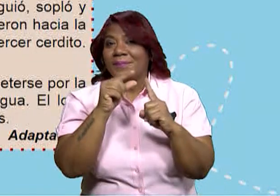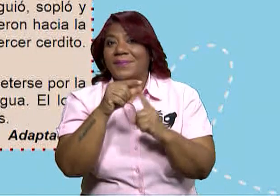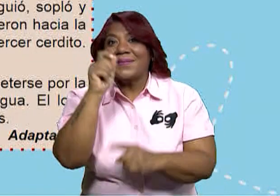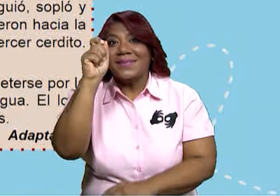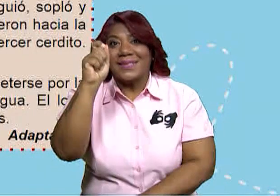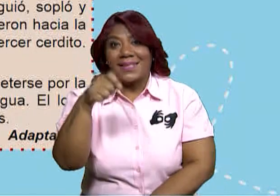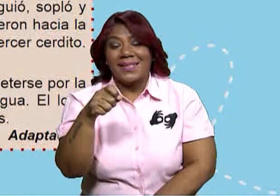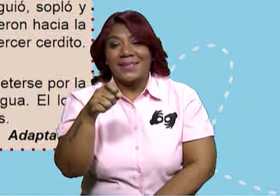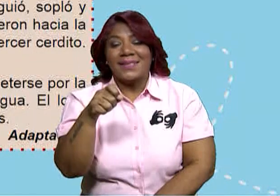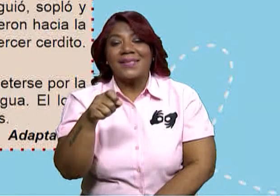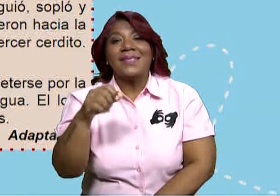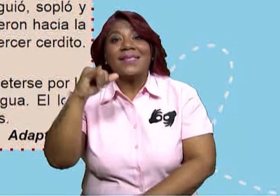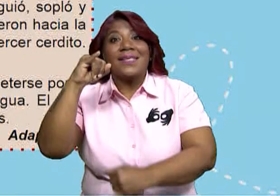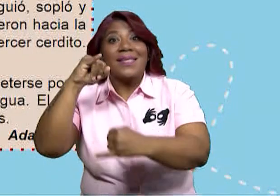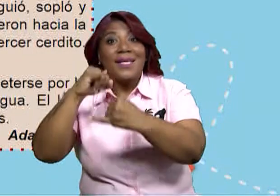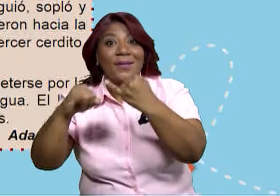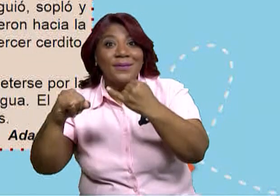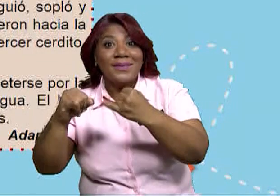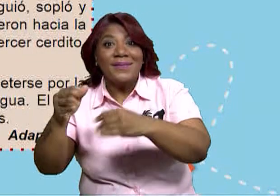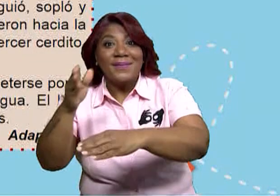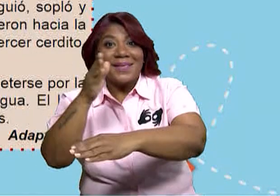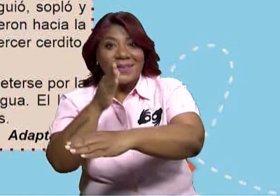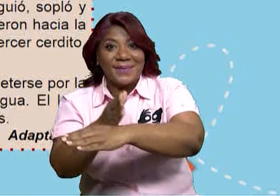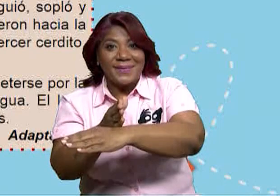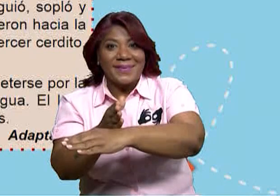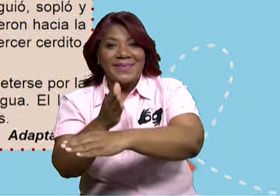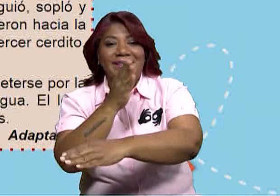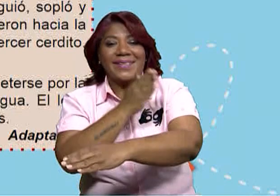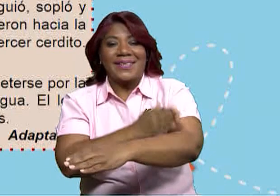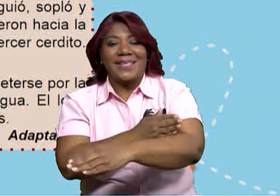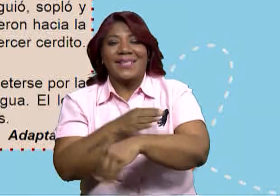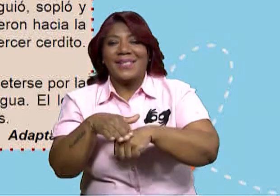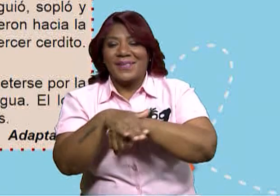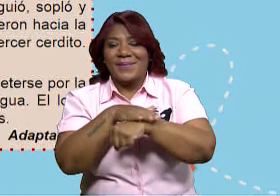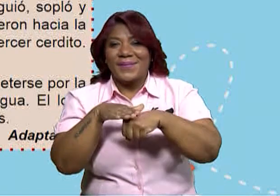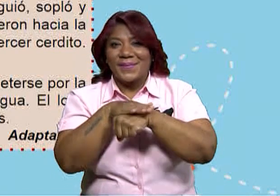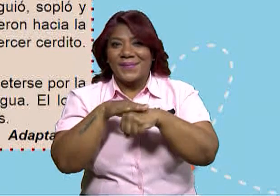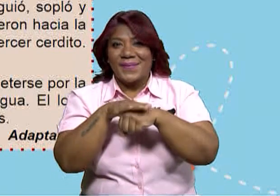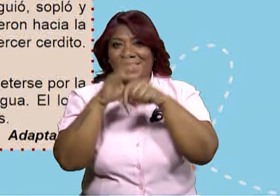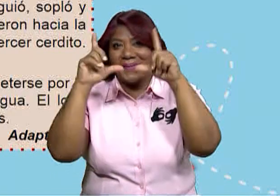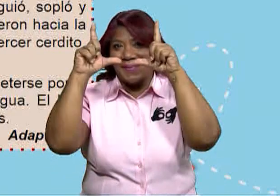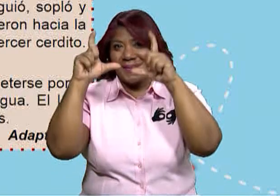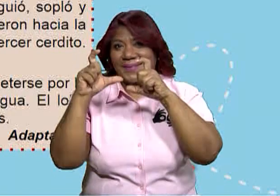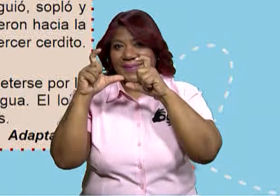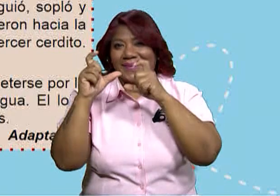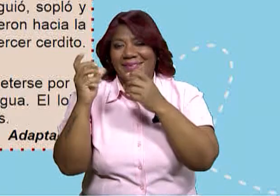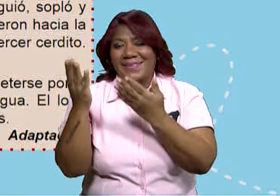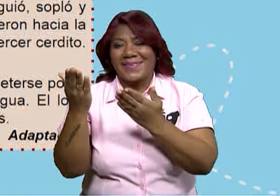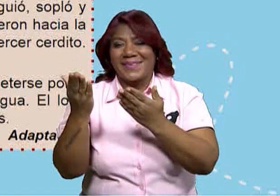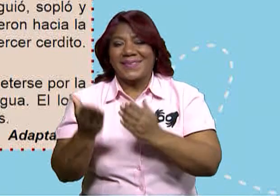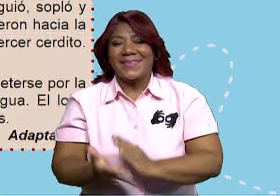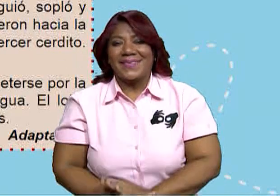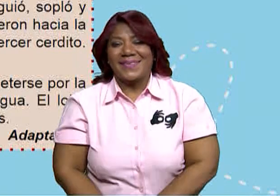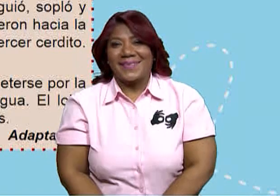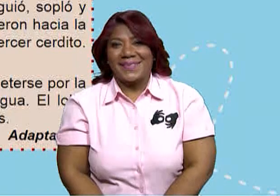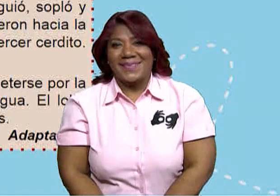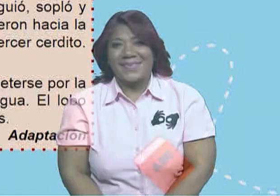juego más adelante. Tómenle una captura de pantalla para que lo tengan como punto de